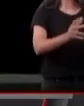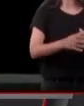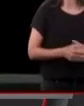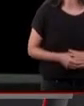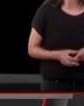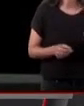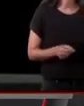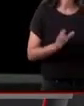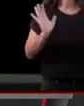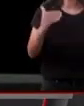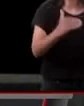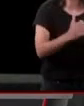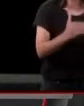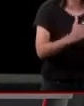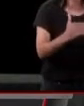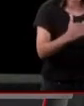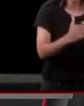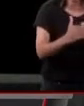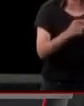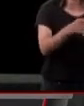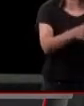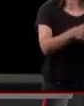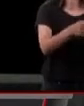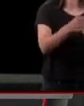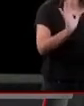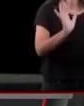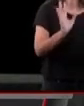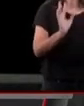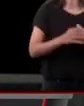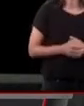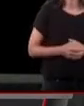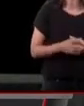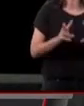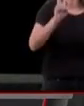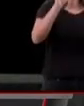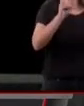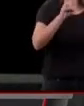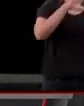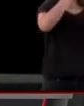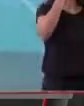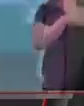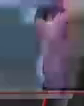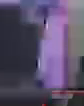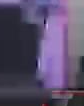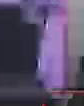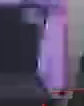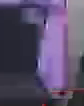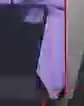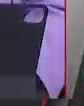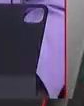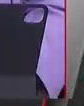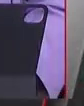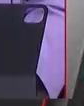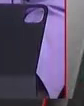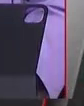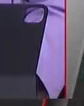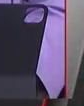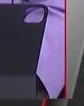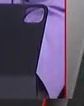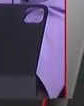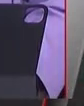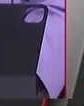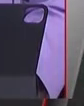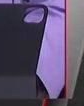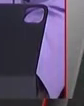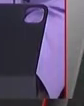de conocerse. ¿Por qué cambia de cuajo el desarrollo de la tarde? Porque en estas dos provincias se dirigían a